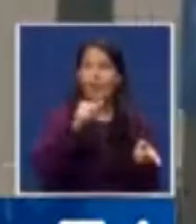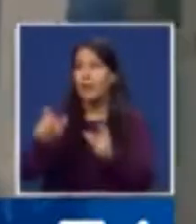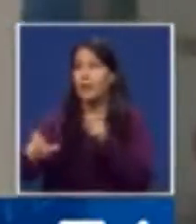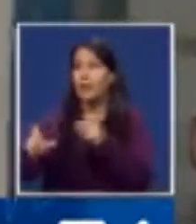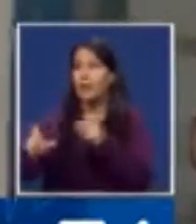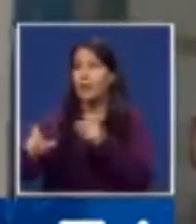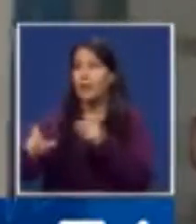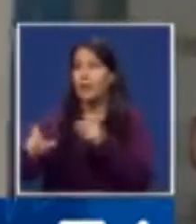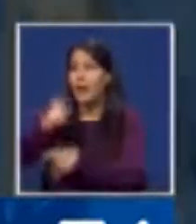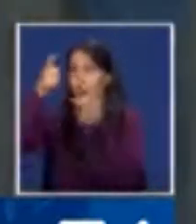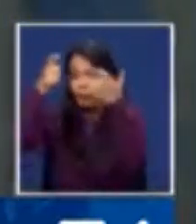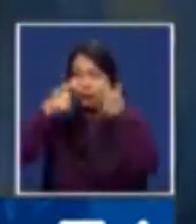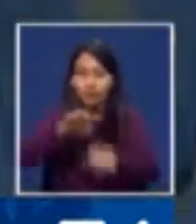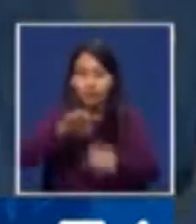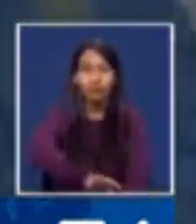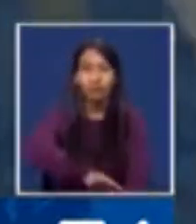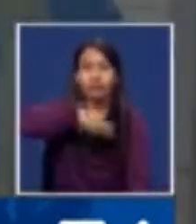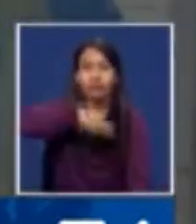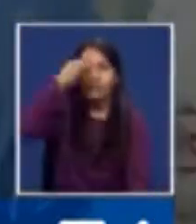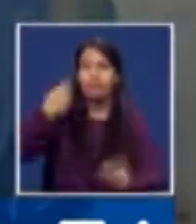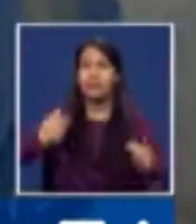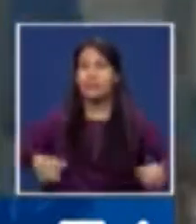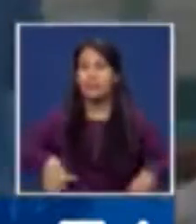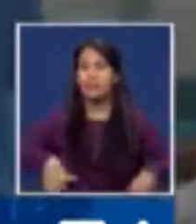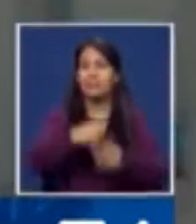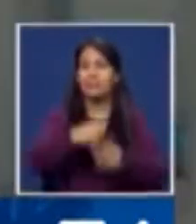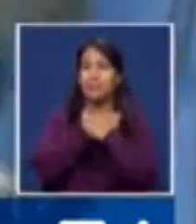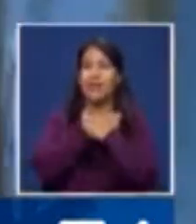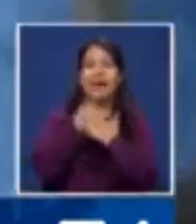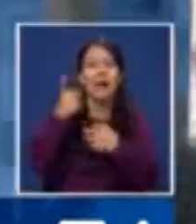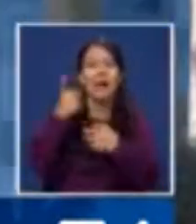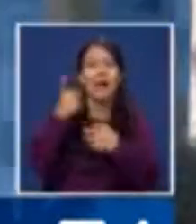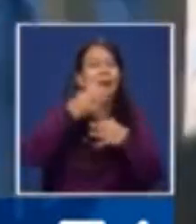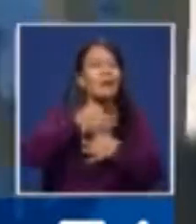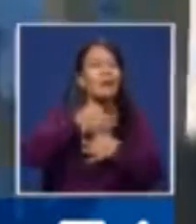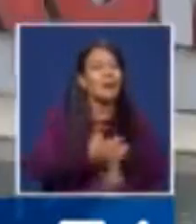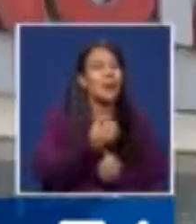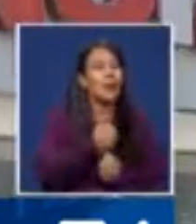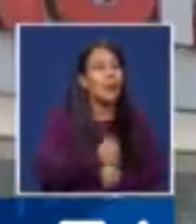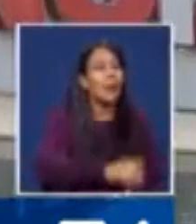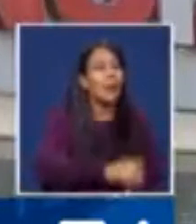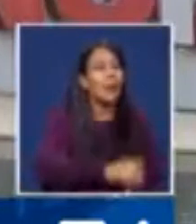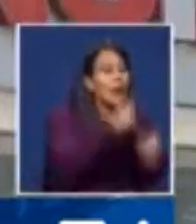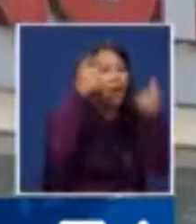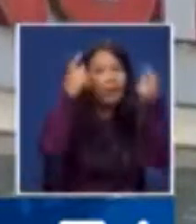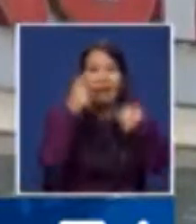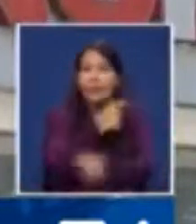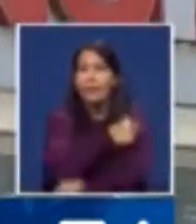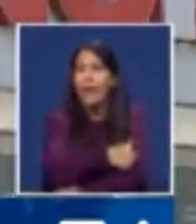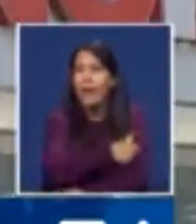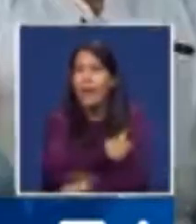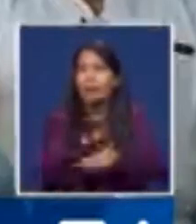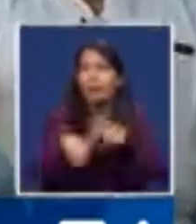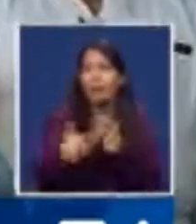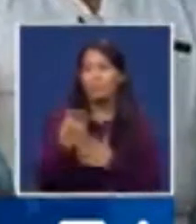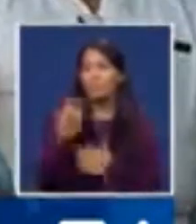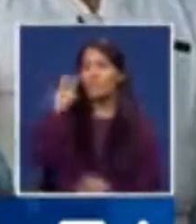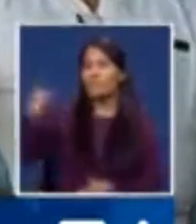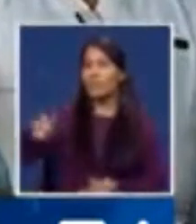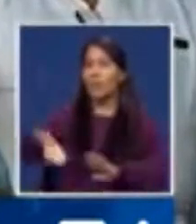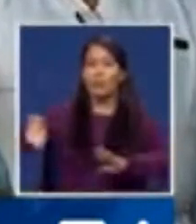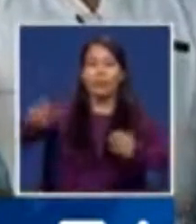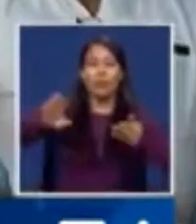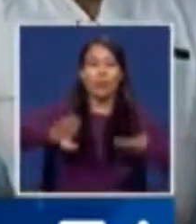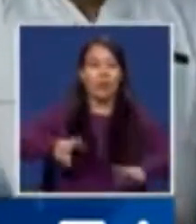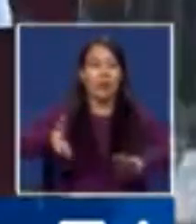médico y dotación continua de equipos de bioseguridad para los médicos y enfermeras, lo cual se ha evidenciado en el fallecimiento